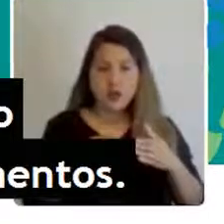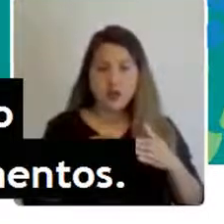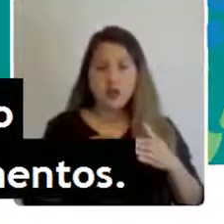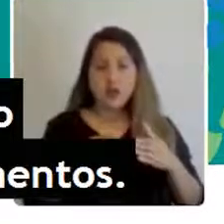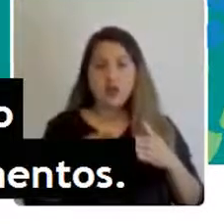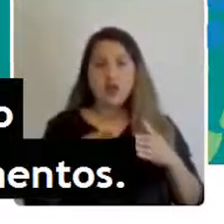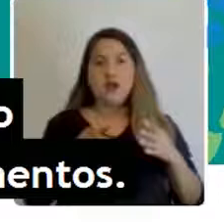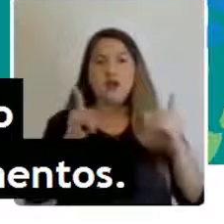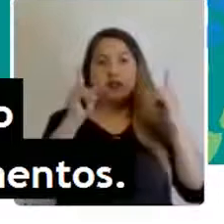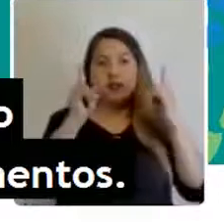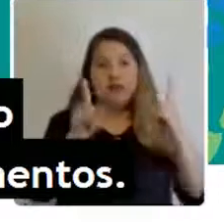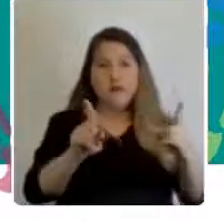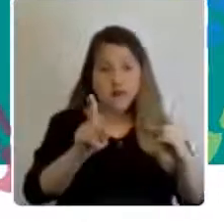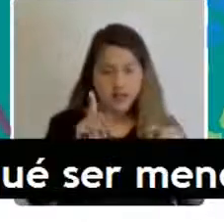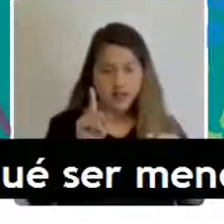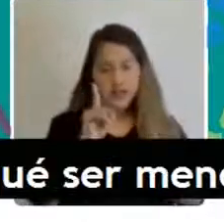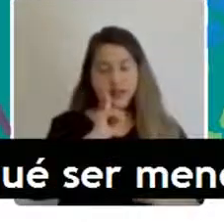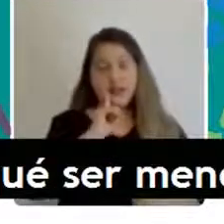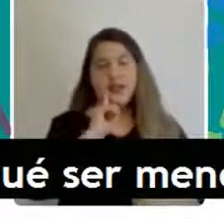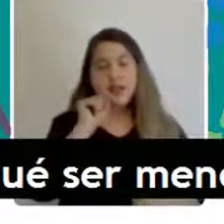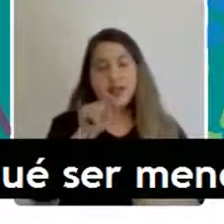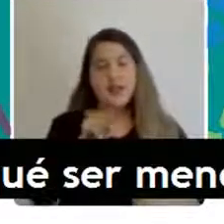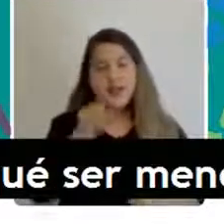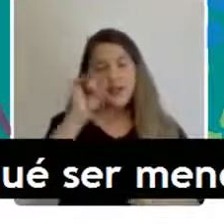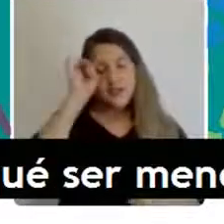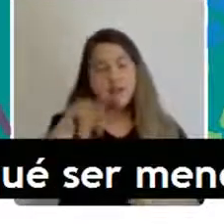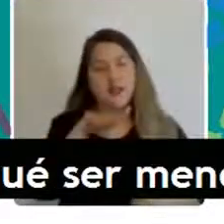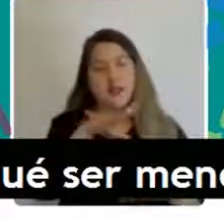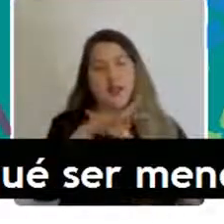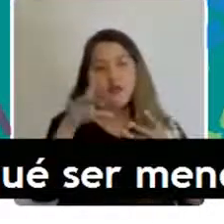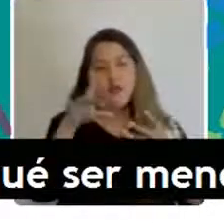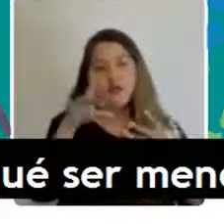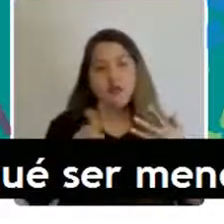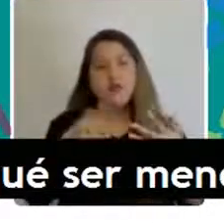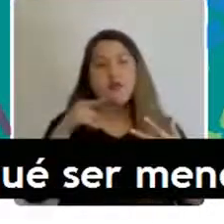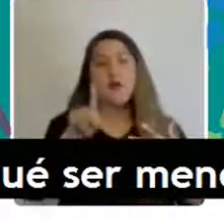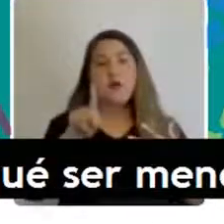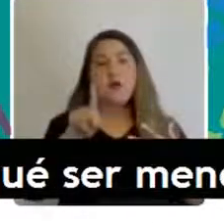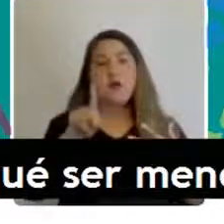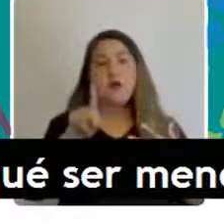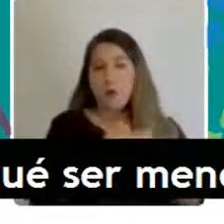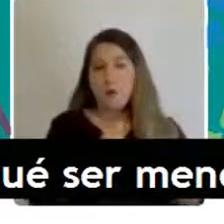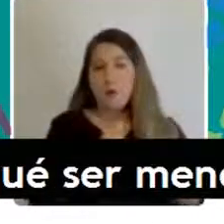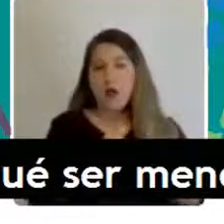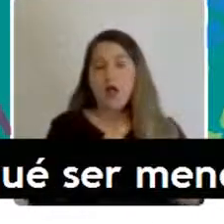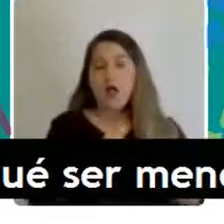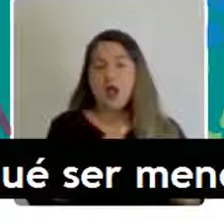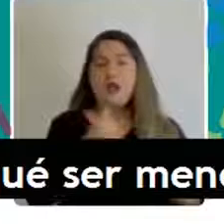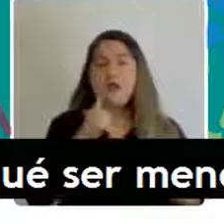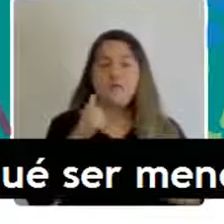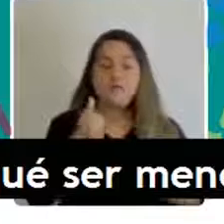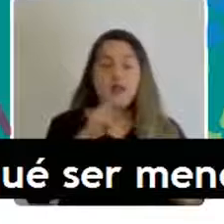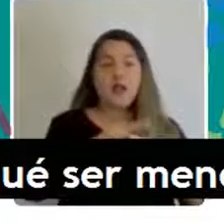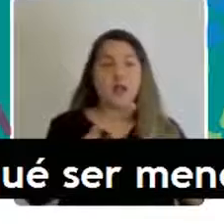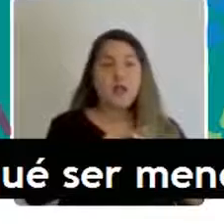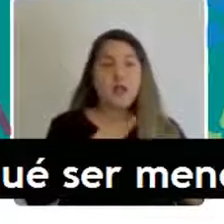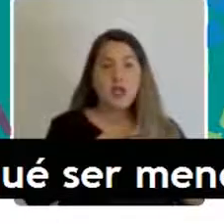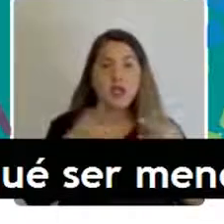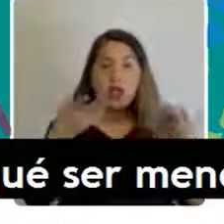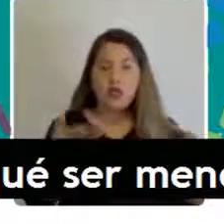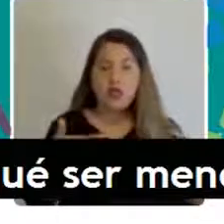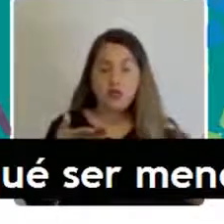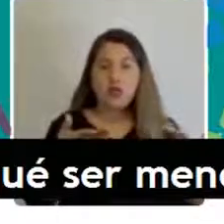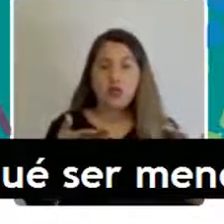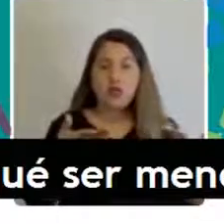en consideración estos elementos. Sin embargo, un plan bien armado no tiene por qué